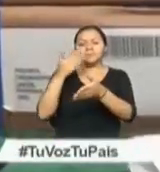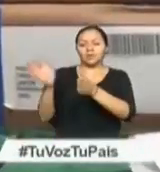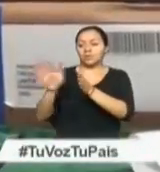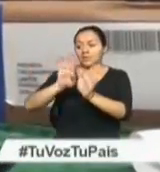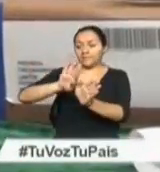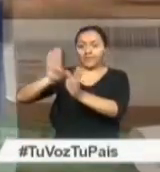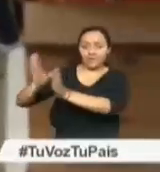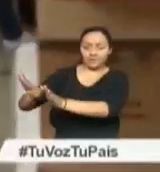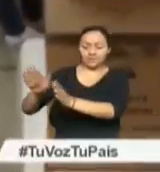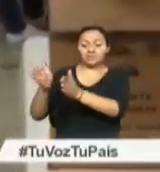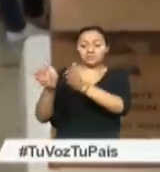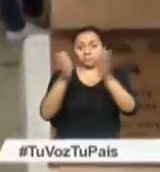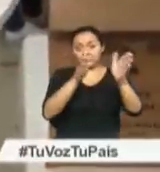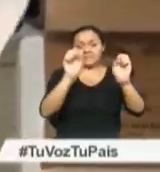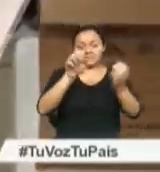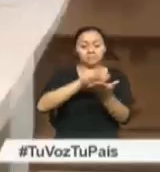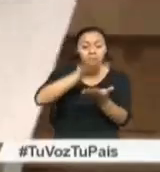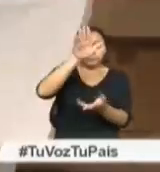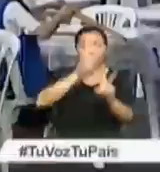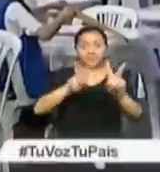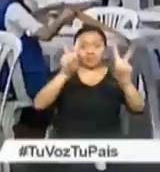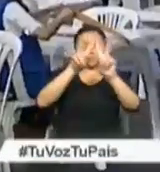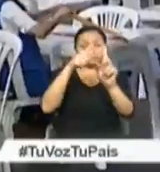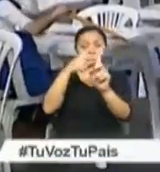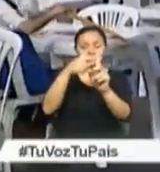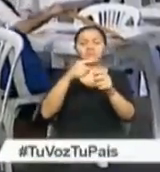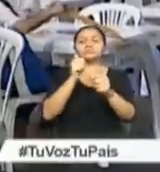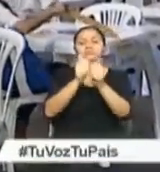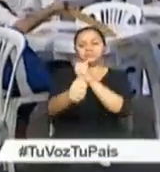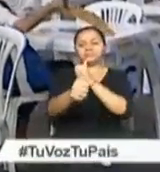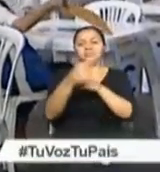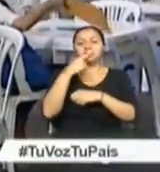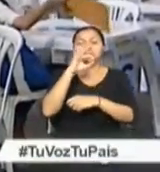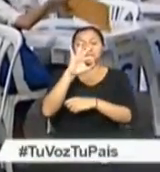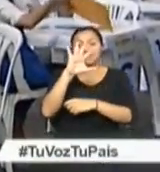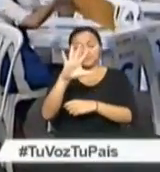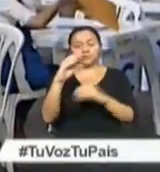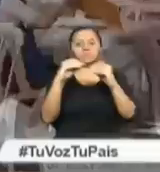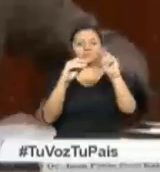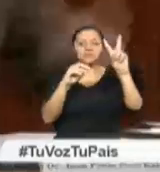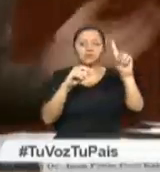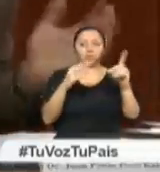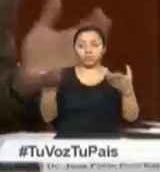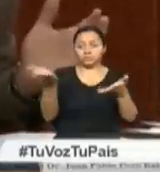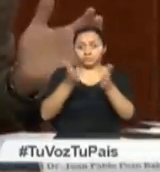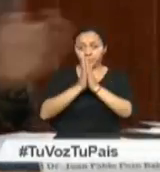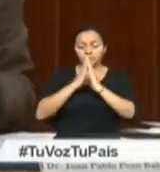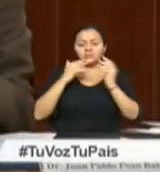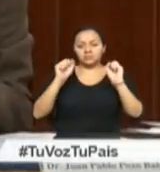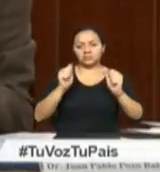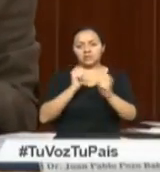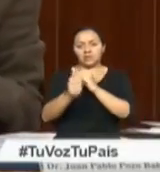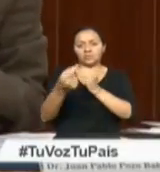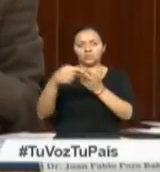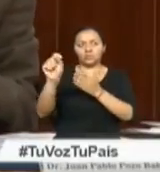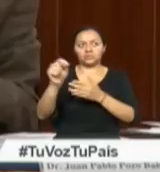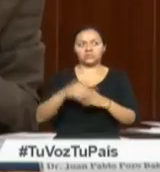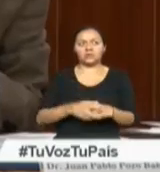procesará el 100% de lo solicitado por las tiendas políticas Alianza País y Creo. Si la pretensión